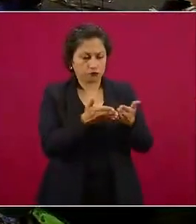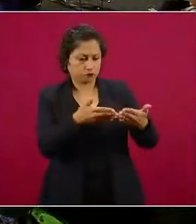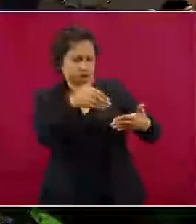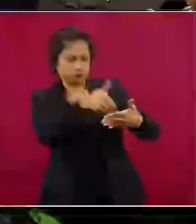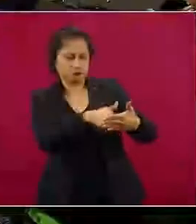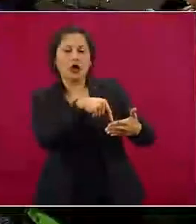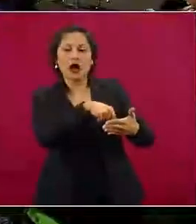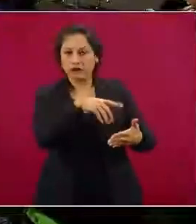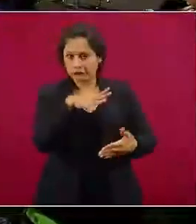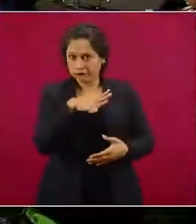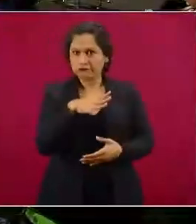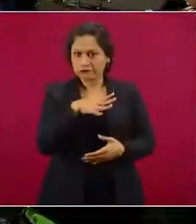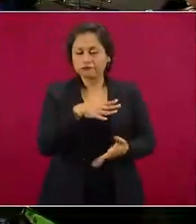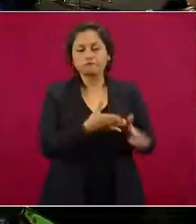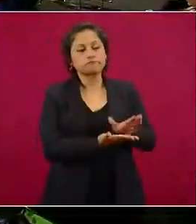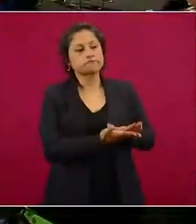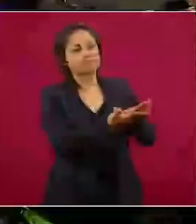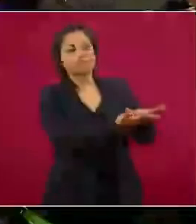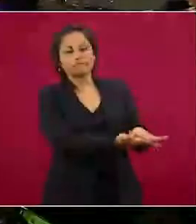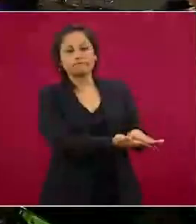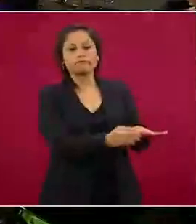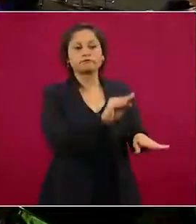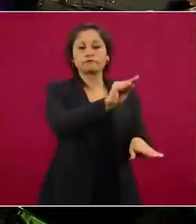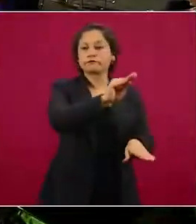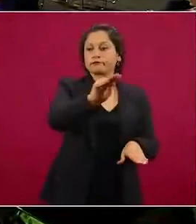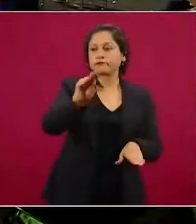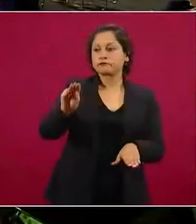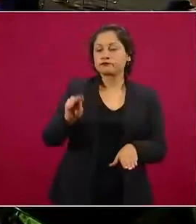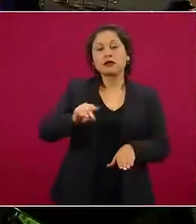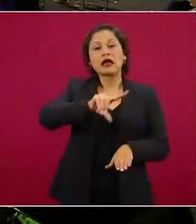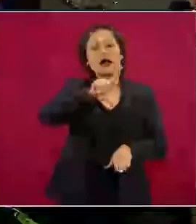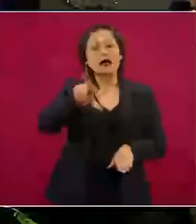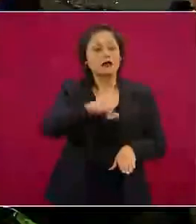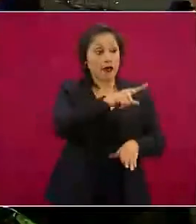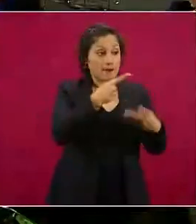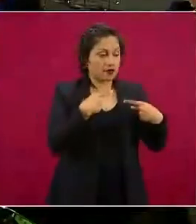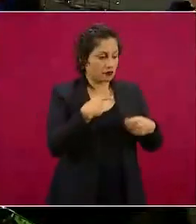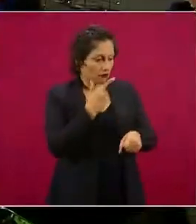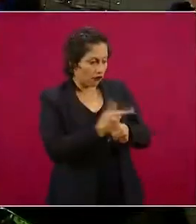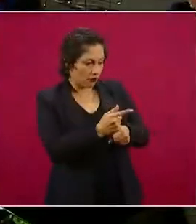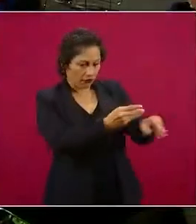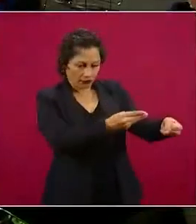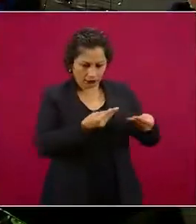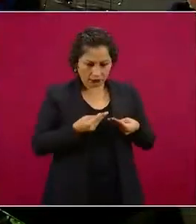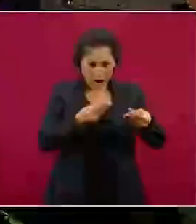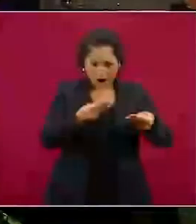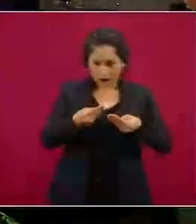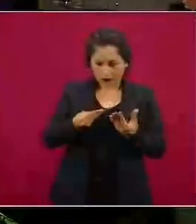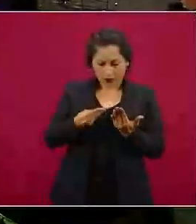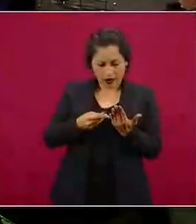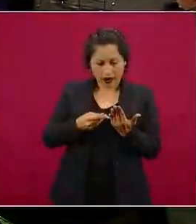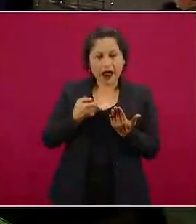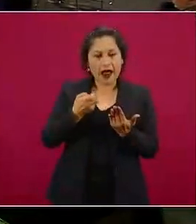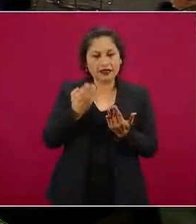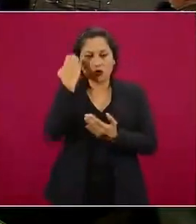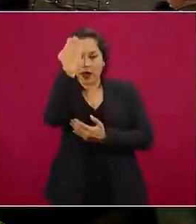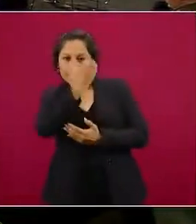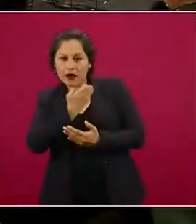Entonces, de acuerdo a las carteras que se devolvían, se determinaba el nivel de